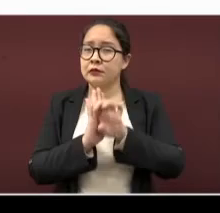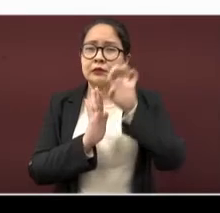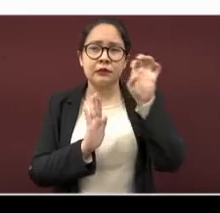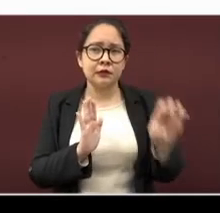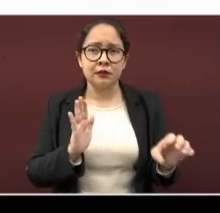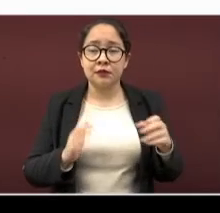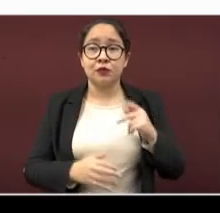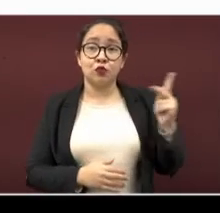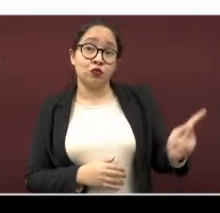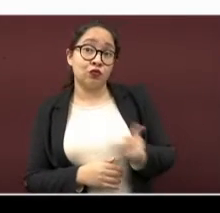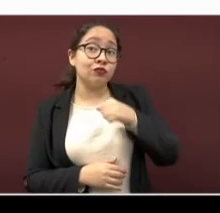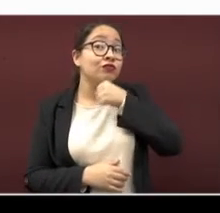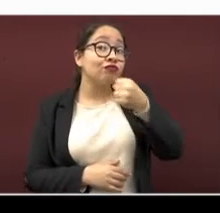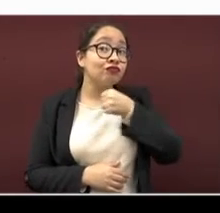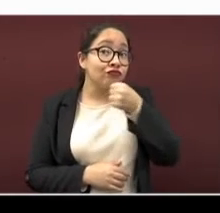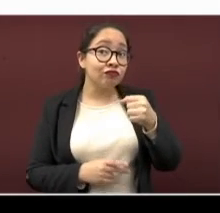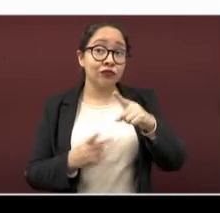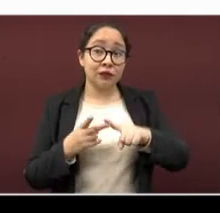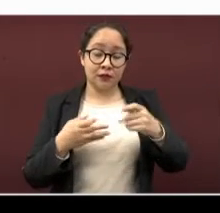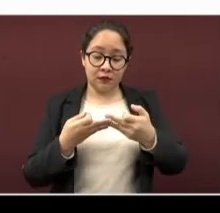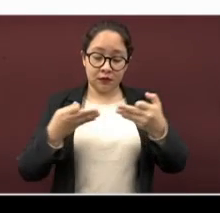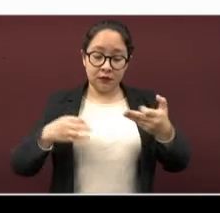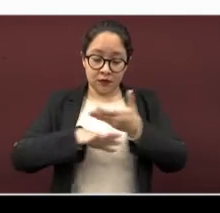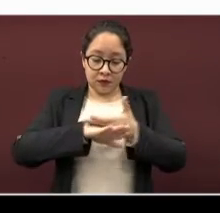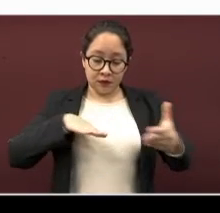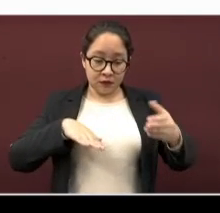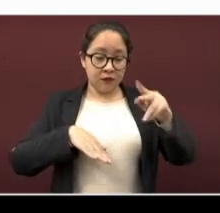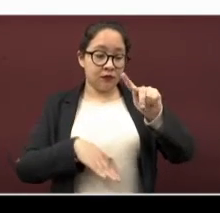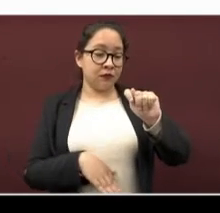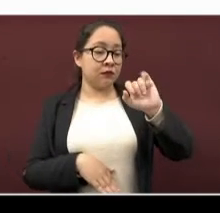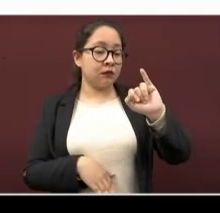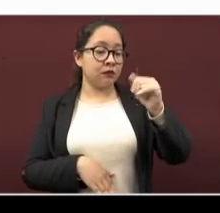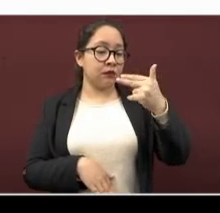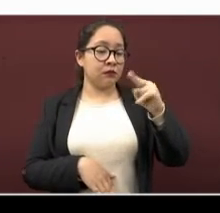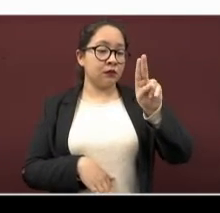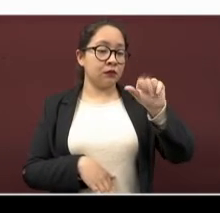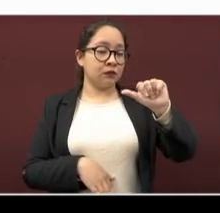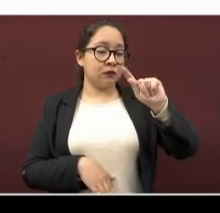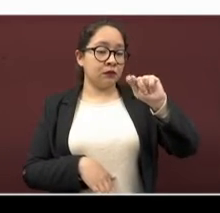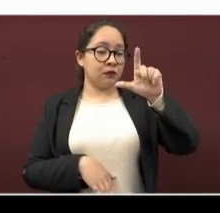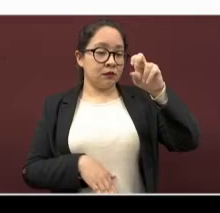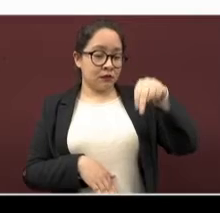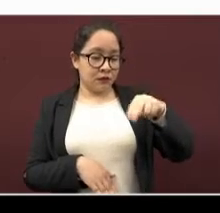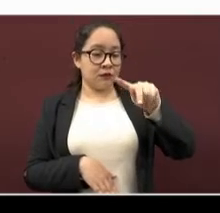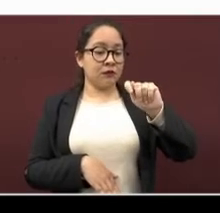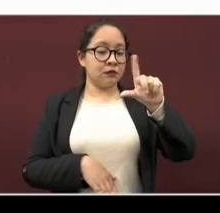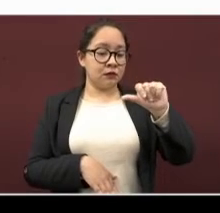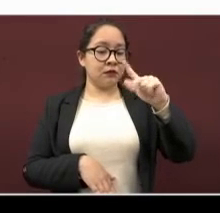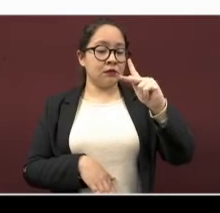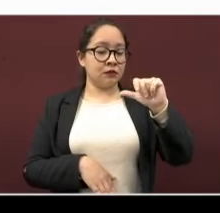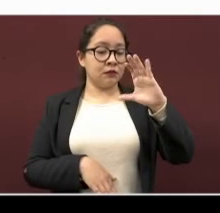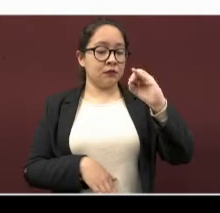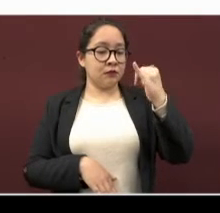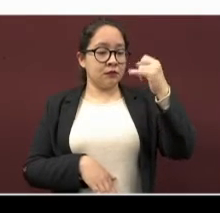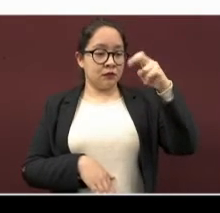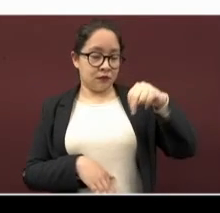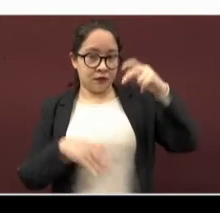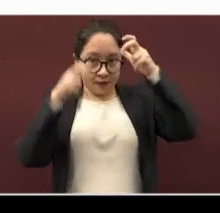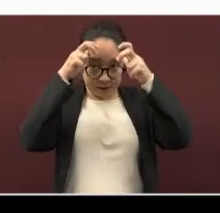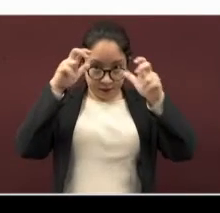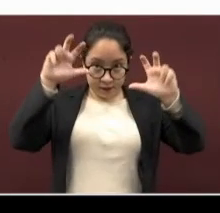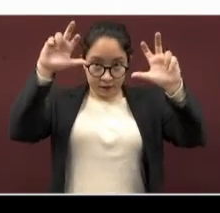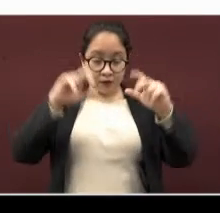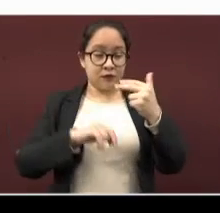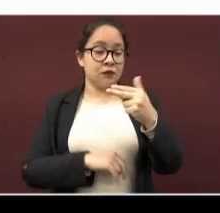pueblo viejo tierra blanca tihuatlán la pac o ya nissan está ahora